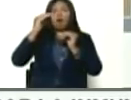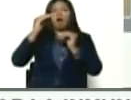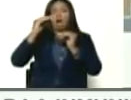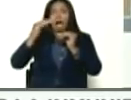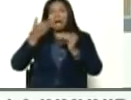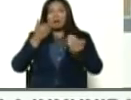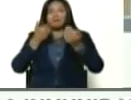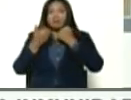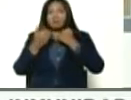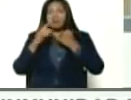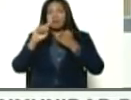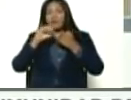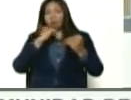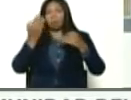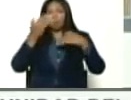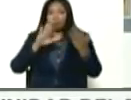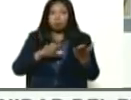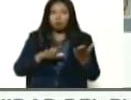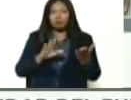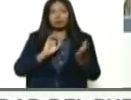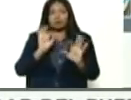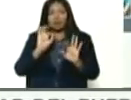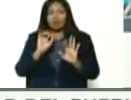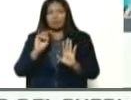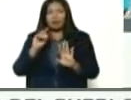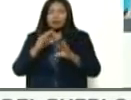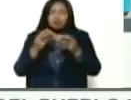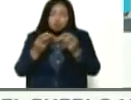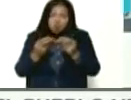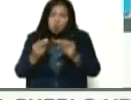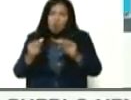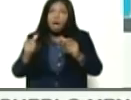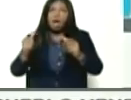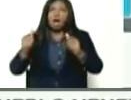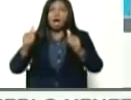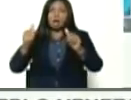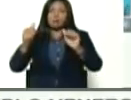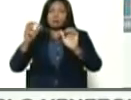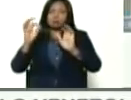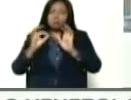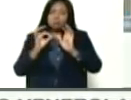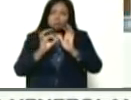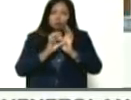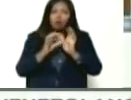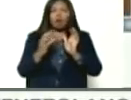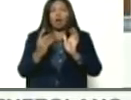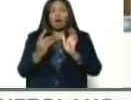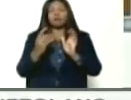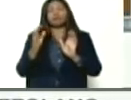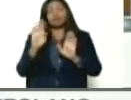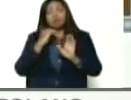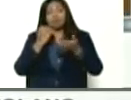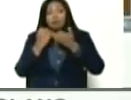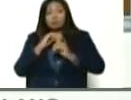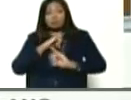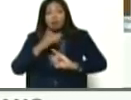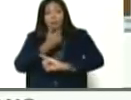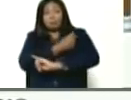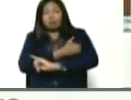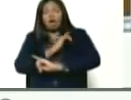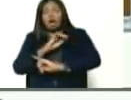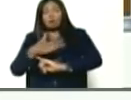enfermedad no sea ni moderada y severa sea un virus suave eso está